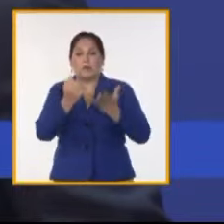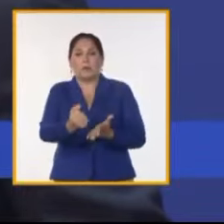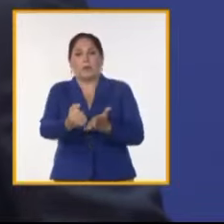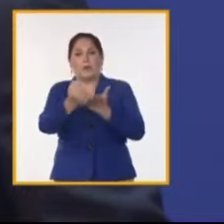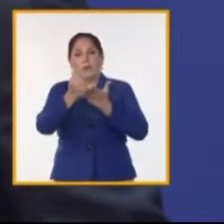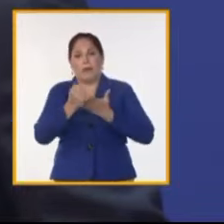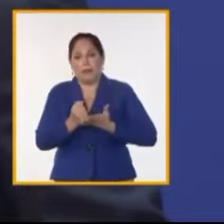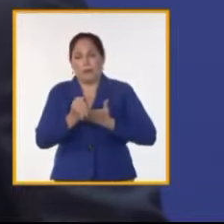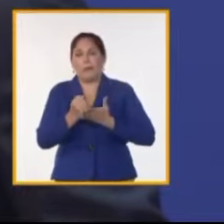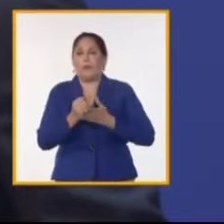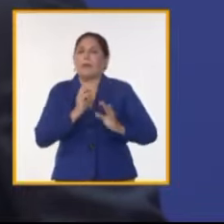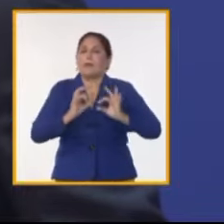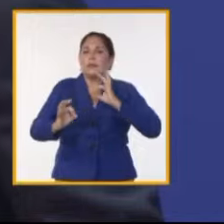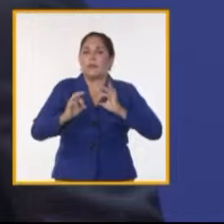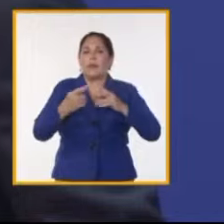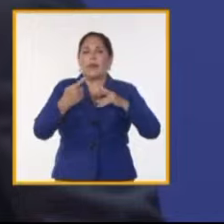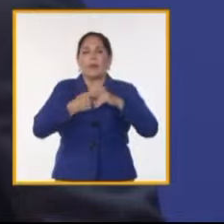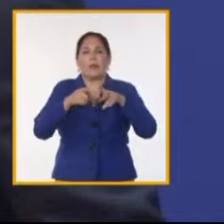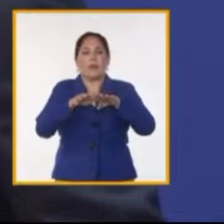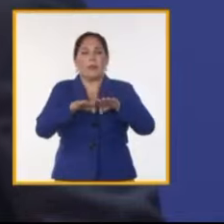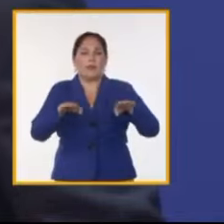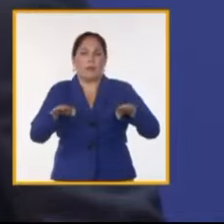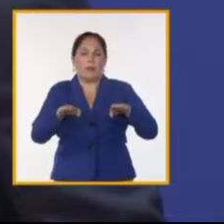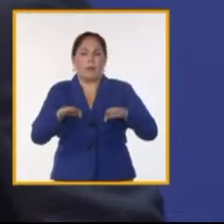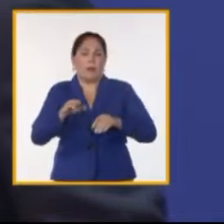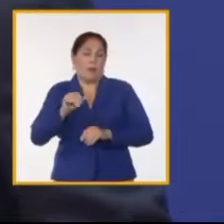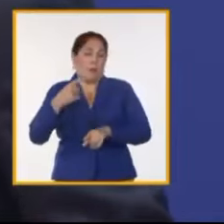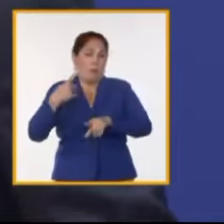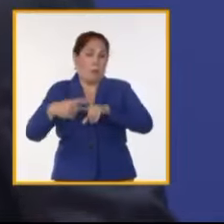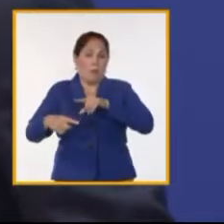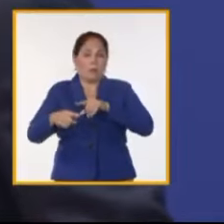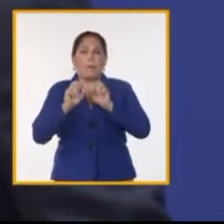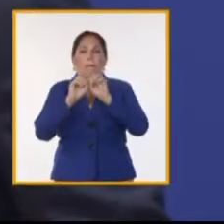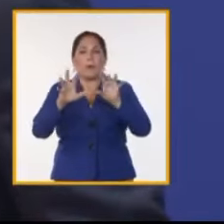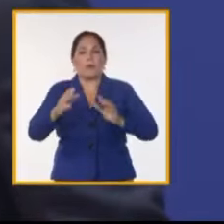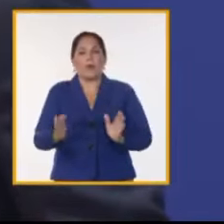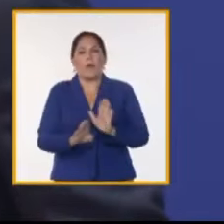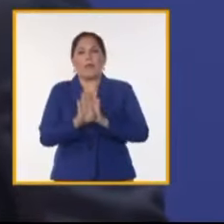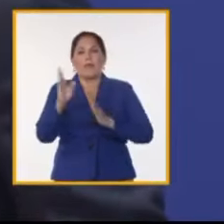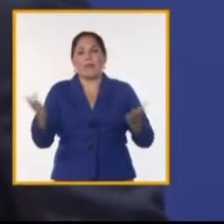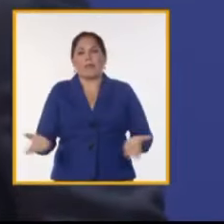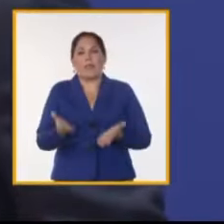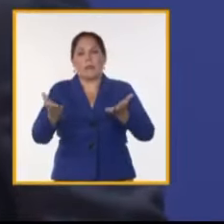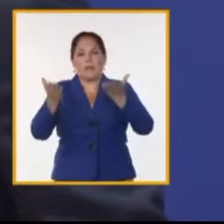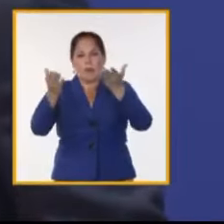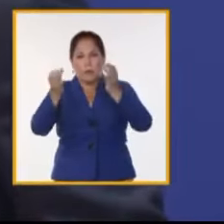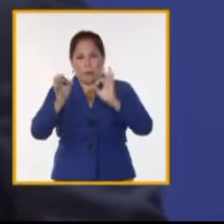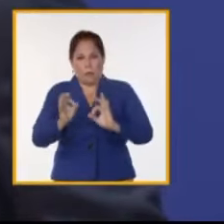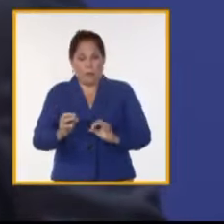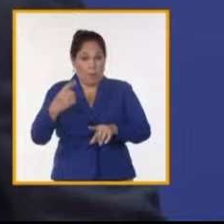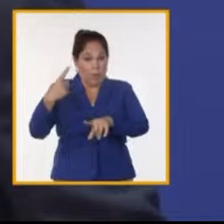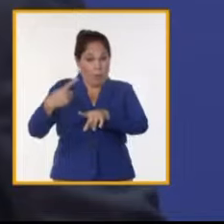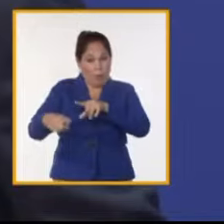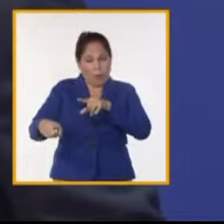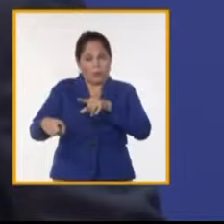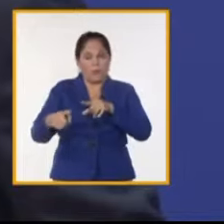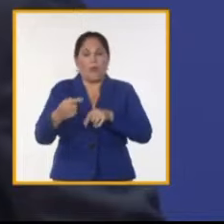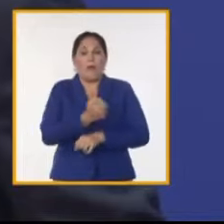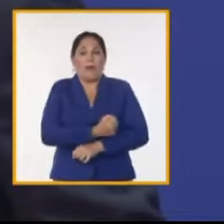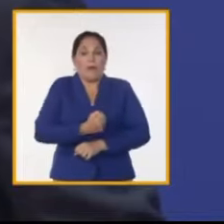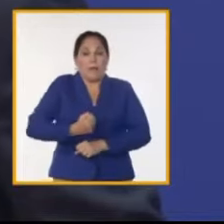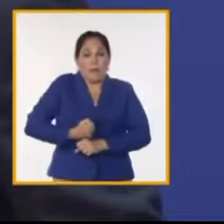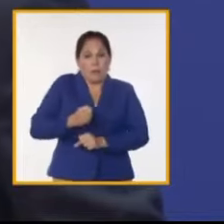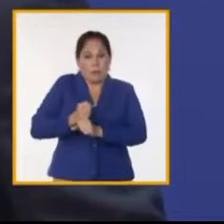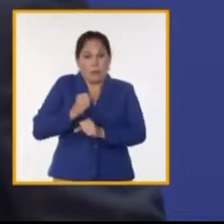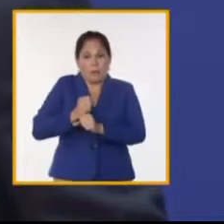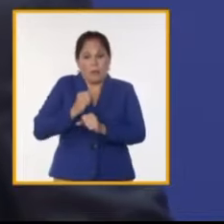mantenimiento de la seguridad y la estabilidad de Irán así como la promoción del desarrollo y la prosperidad nacionales y también ha realizado esfuerzos positivos